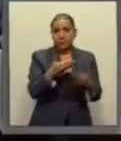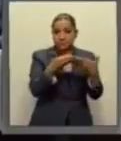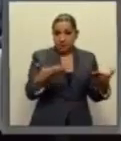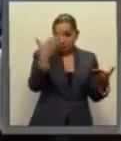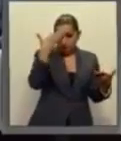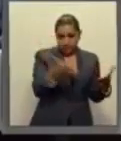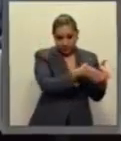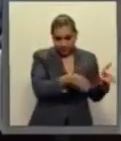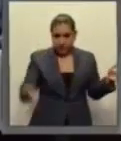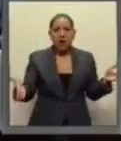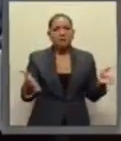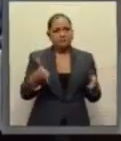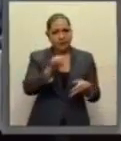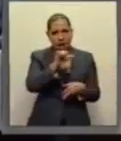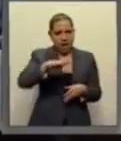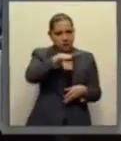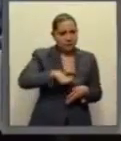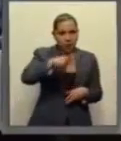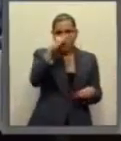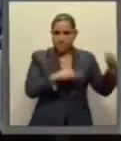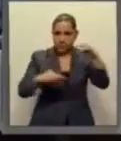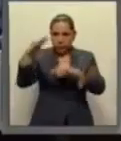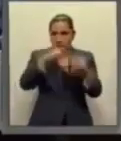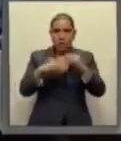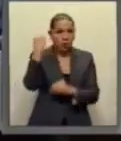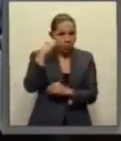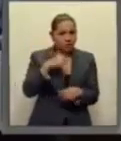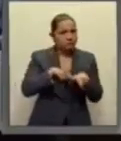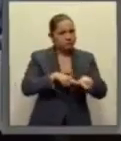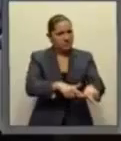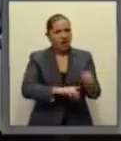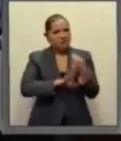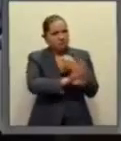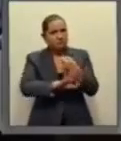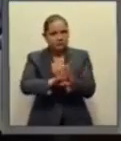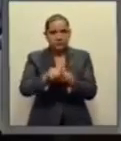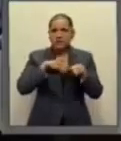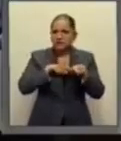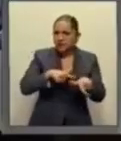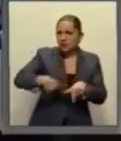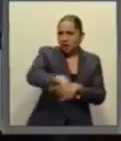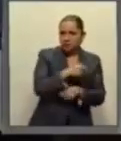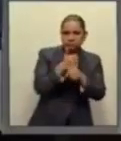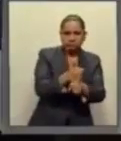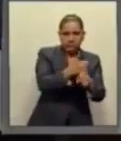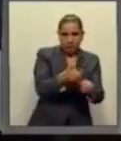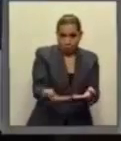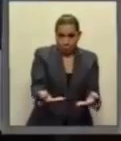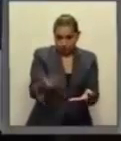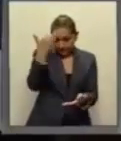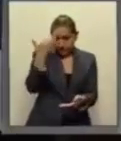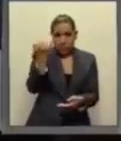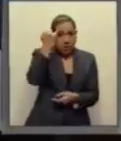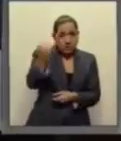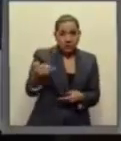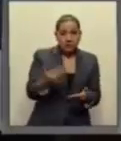los pueblos de la Sierra Oaxaqueña, no resulta difícil imaginar cómo era la situación hacia